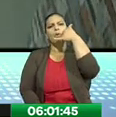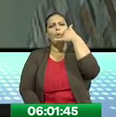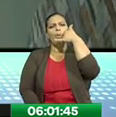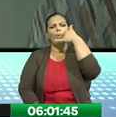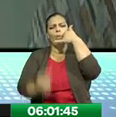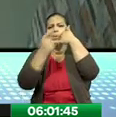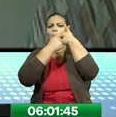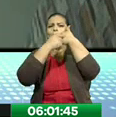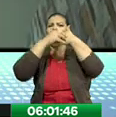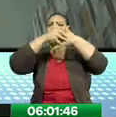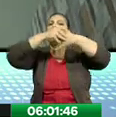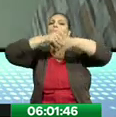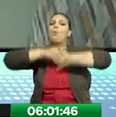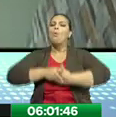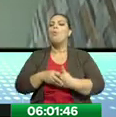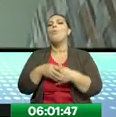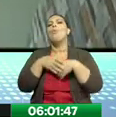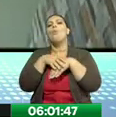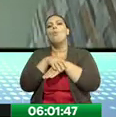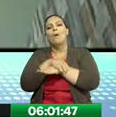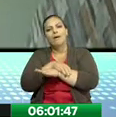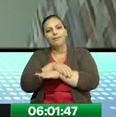No vaya. Es que la gente está en el restaurante. Sí,